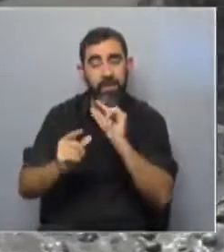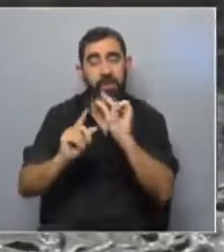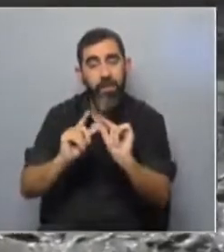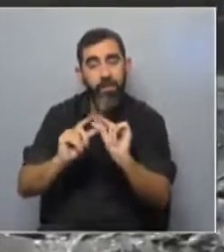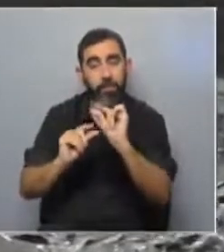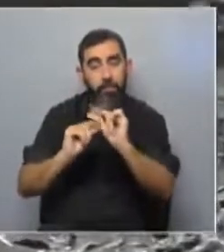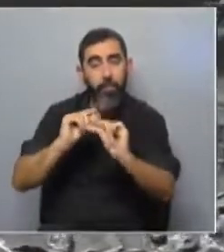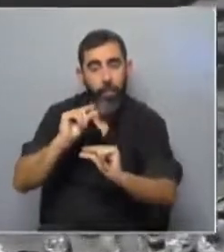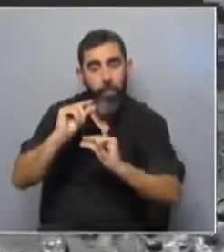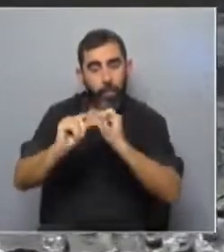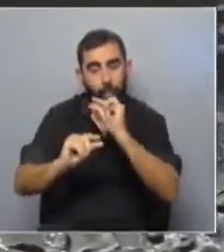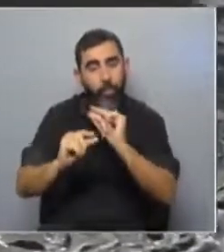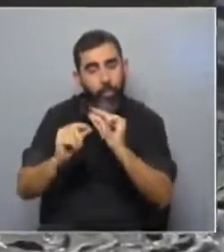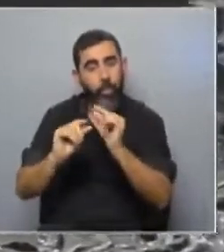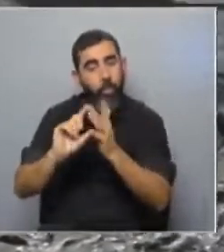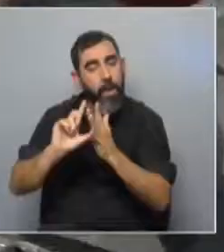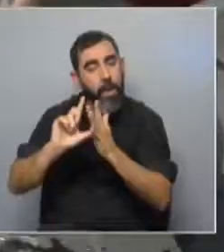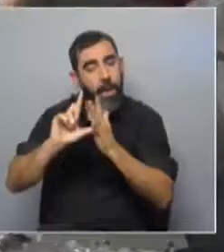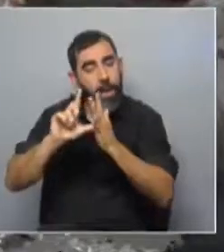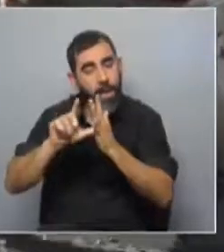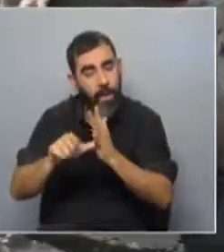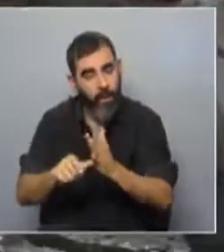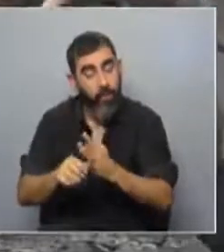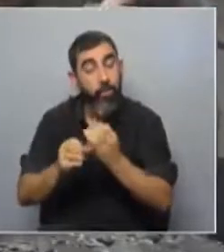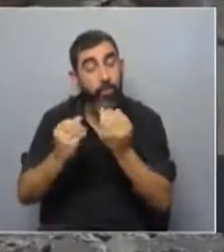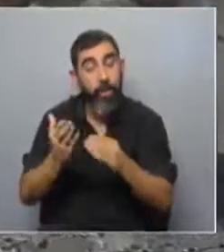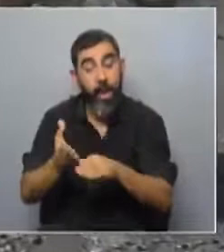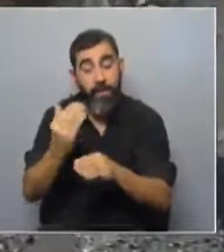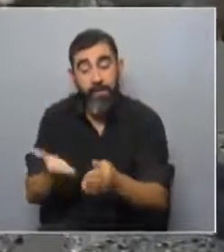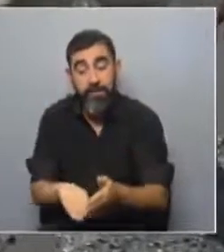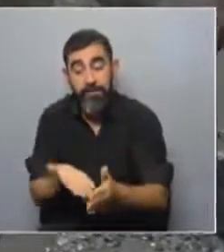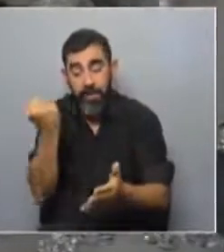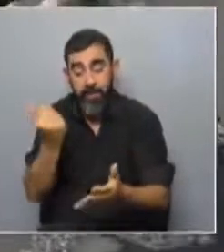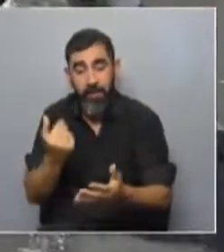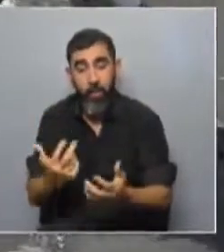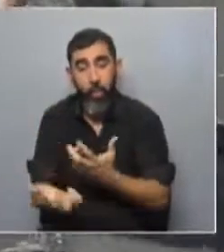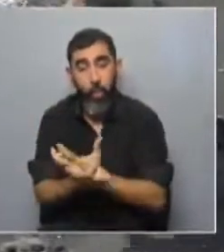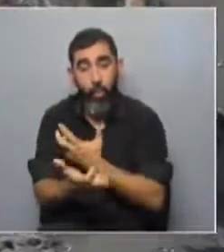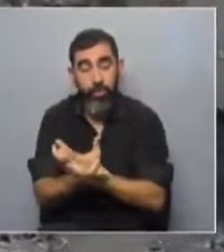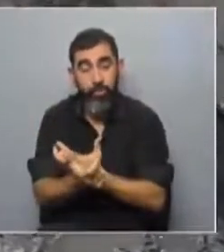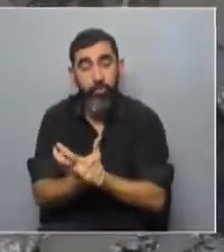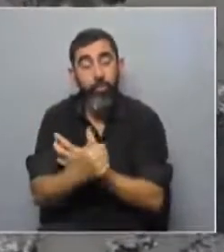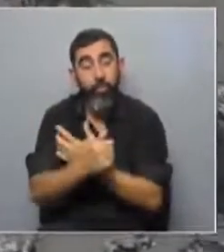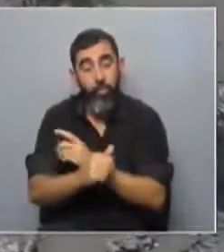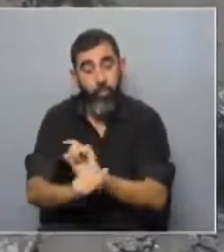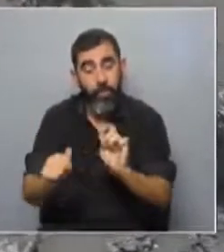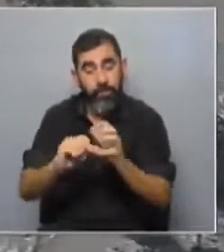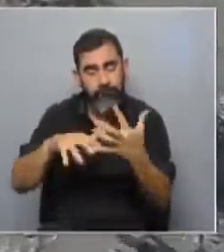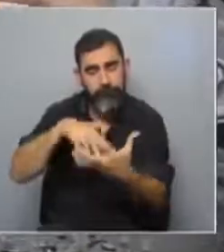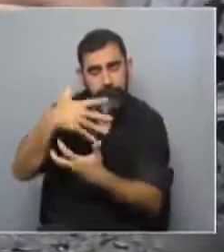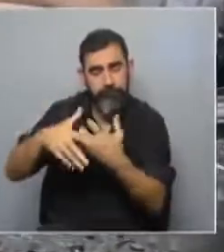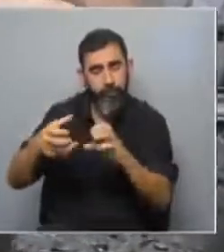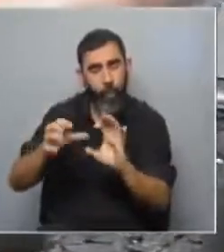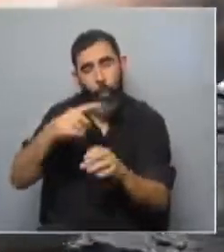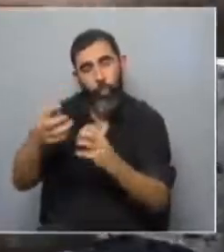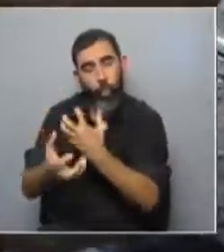muy despacio, muy de a poco, porque antes de sacar cada hueso lo más probable es que lo tengas entreverado con otro. Esto